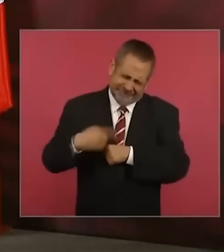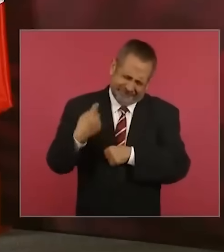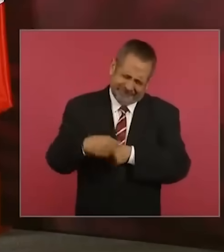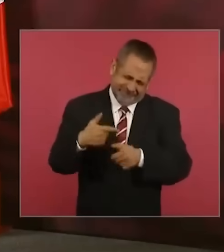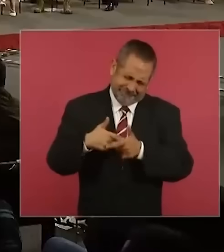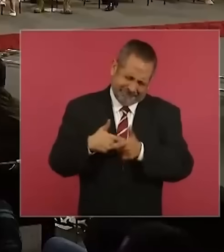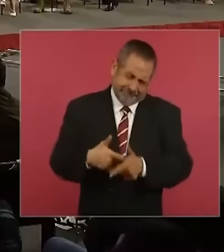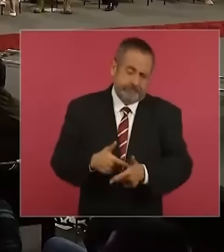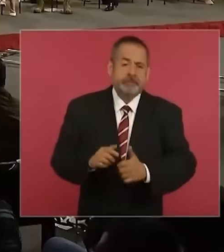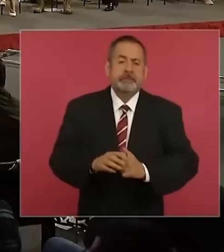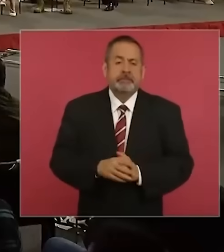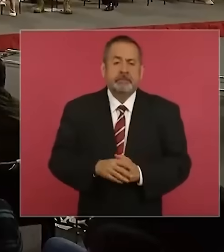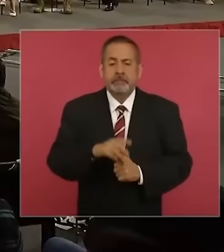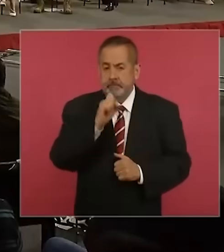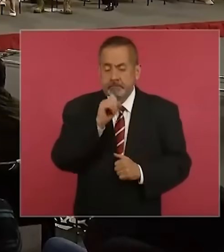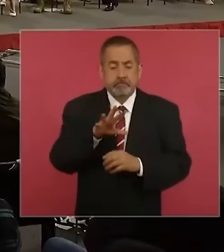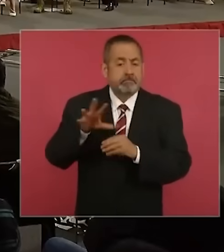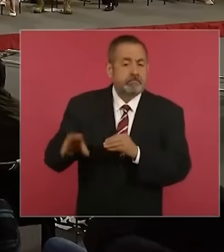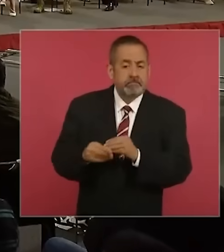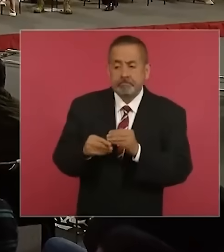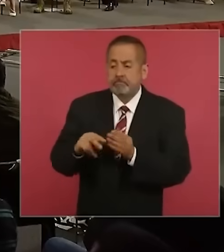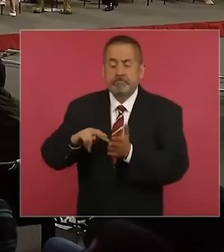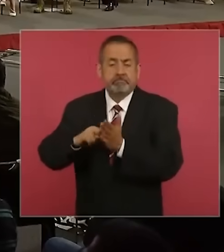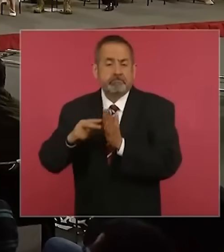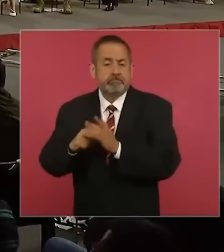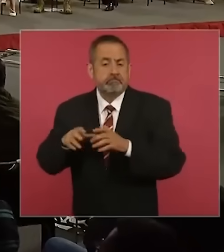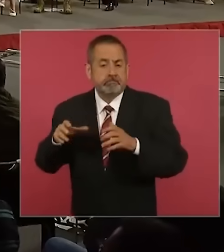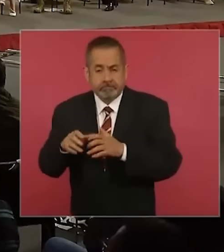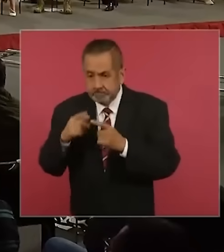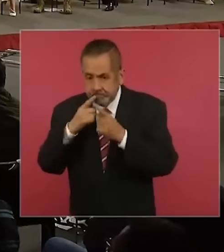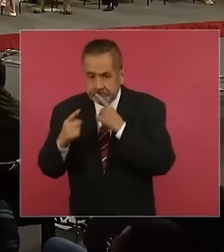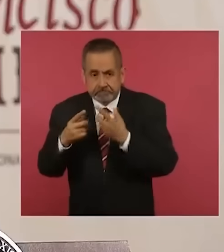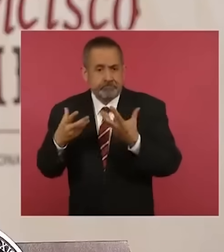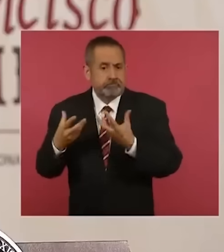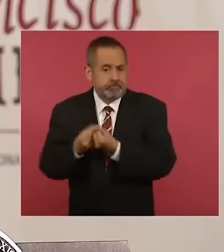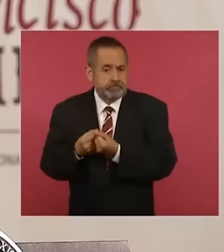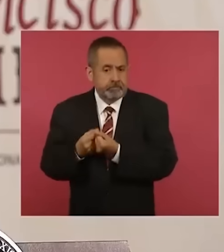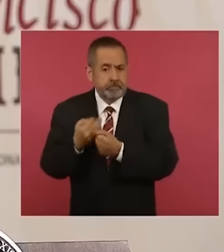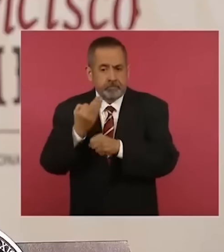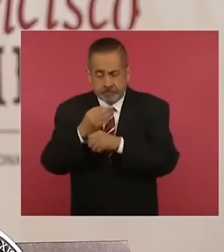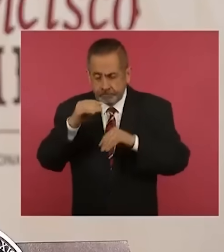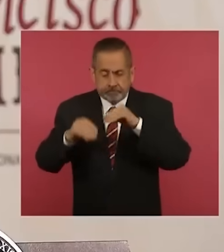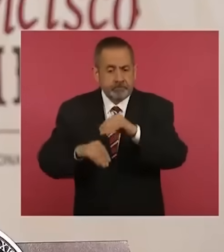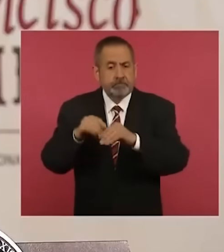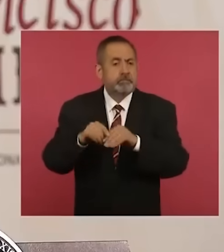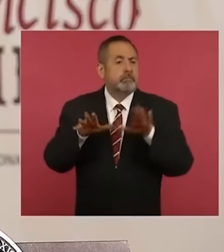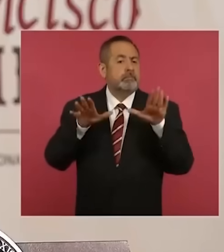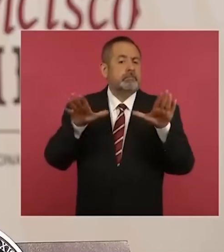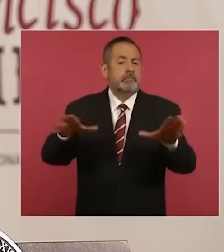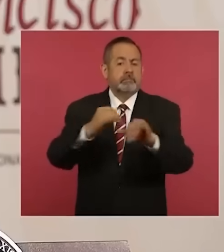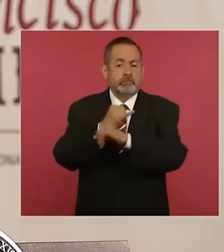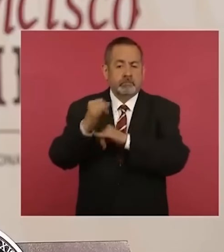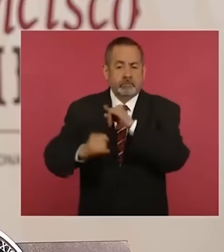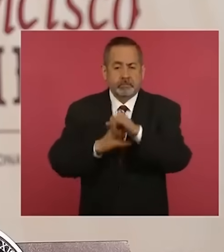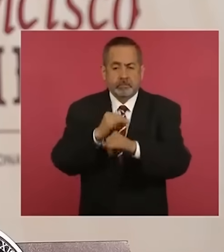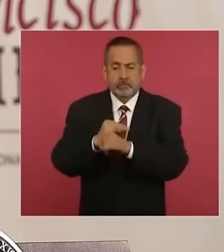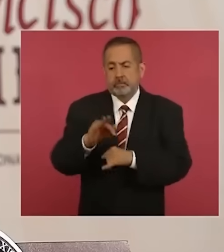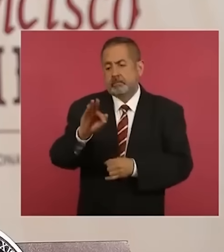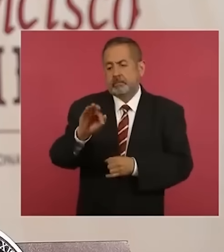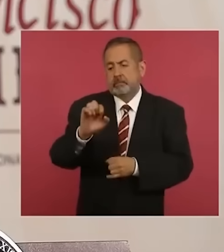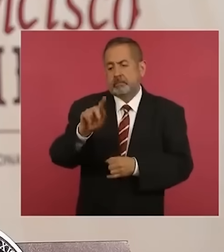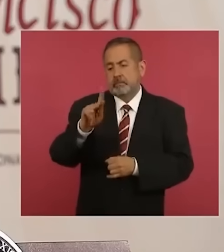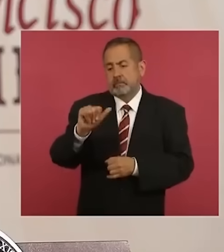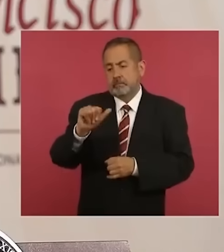Pero adicionalmente, el agrupamiento de ingenieros Felipe Ángeles se encuentra construyendo el aeropuerto internacional Felipe Carrillo